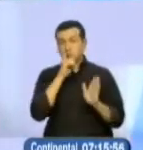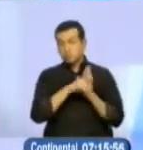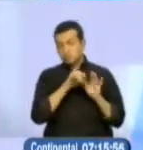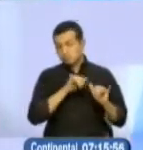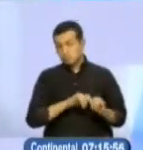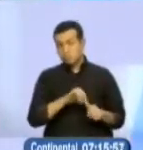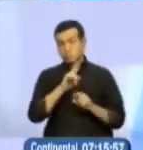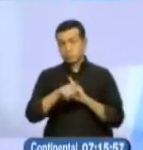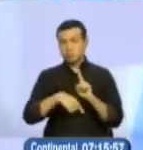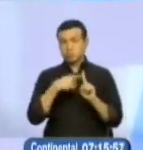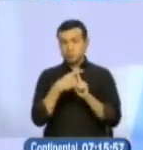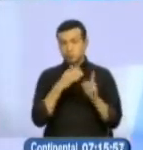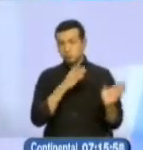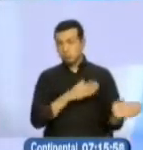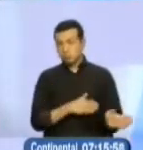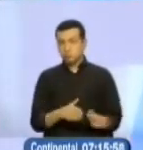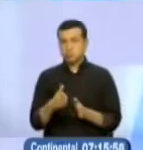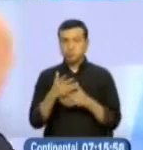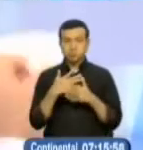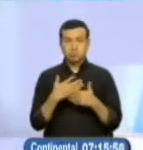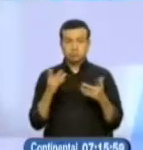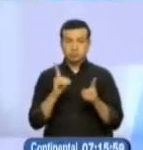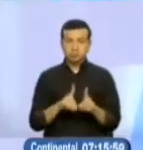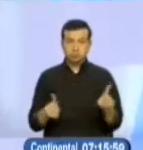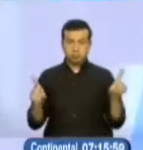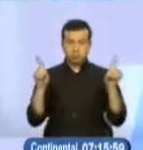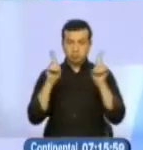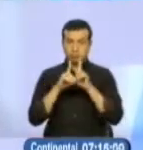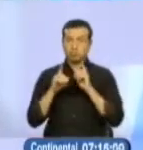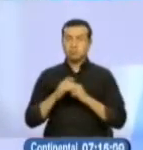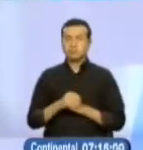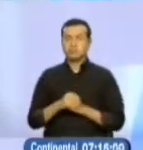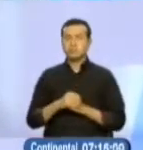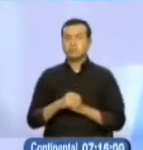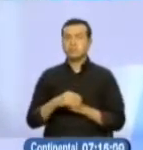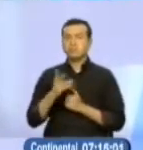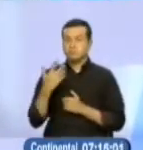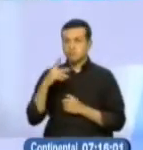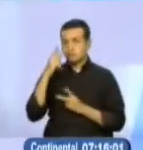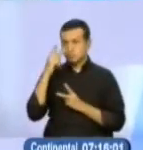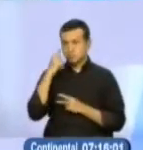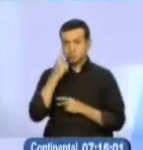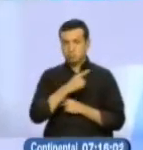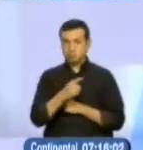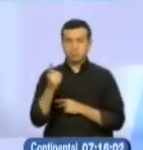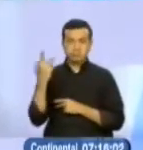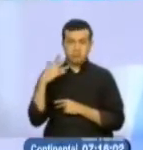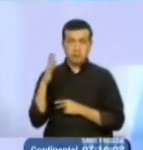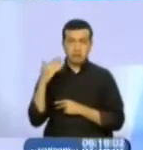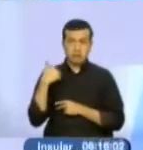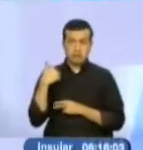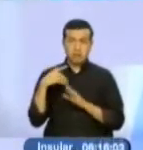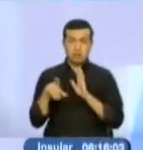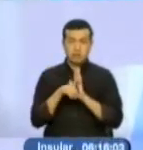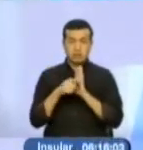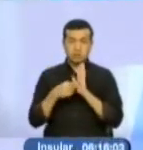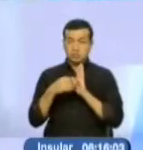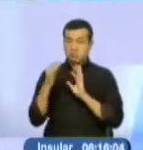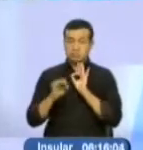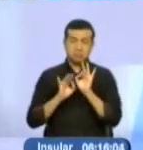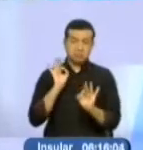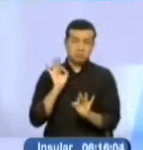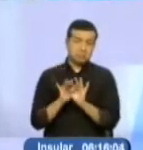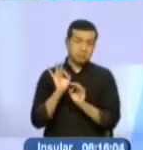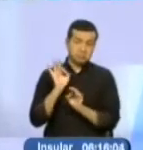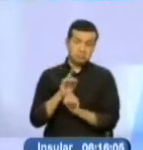adicionales en las que se puedan impugnar los resultados si existen esas vías legales es perfectamente